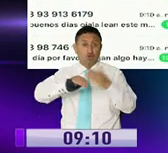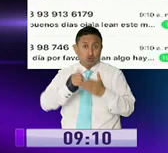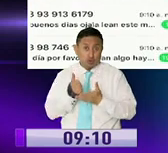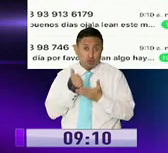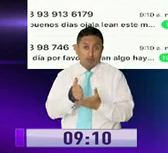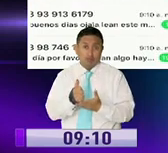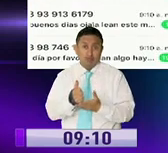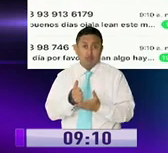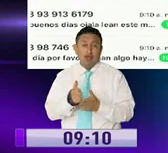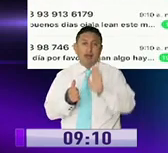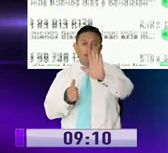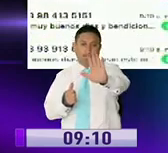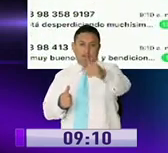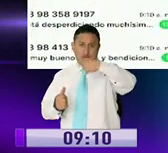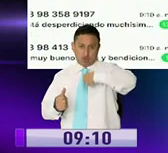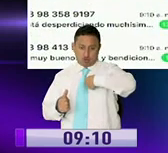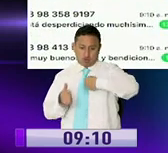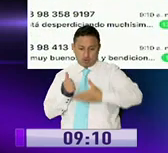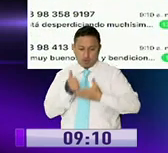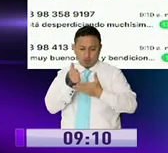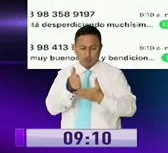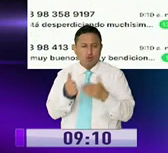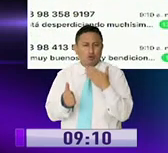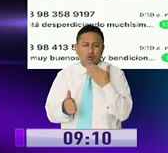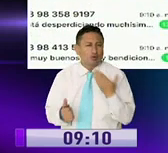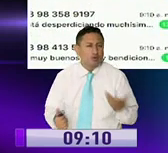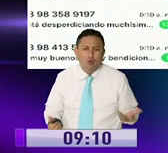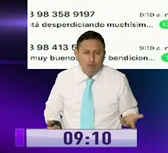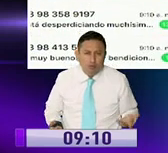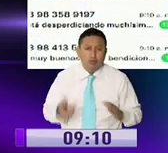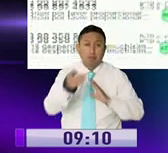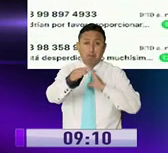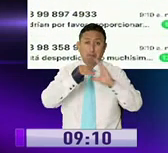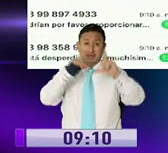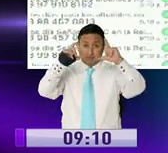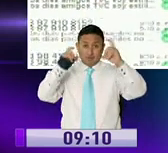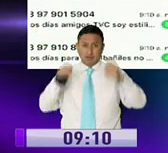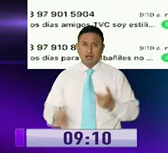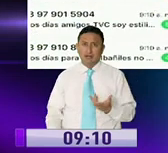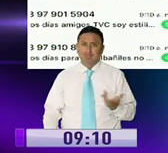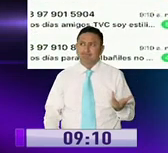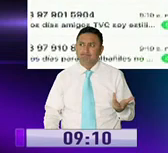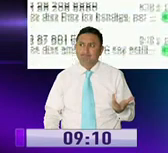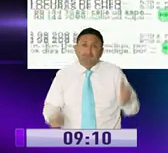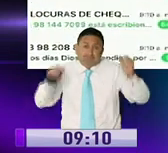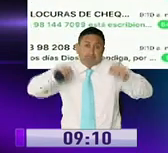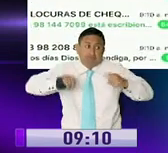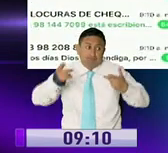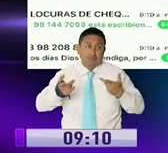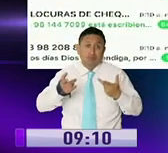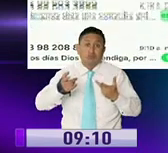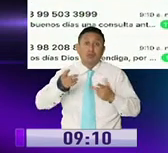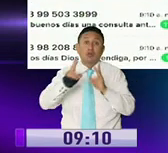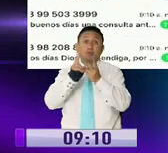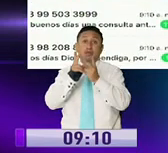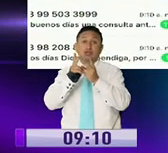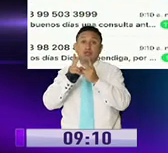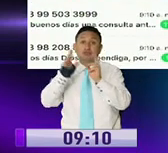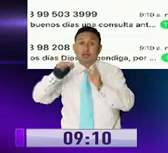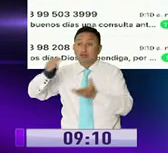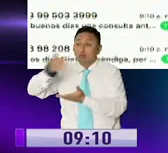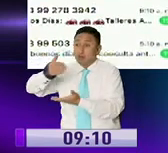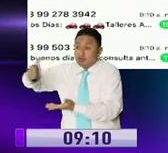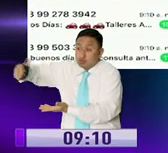sea, ¿cómo ayudamos a los abuelitos si usted me está mandando una foto? Hagamos una barrida de víveres con los del